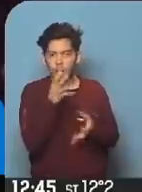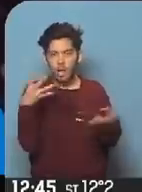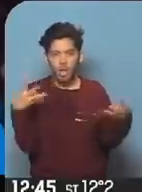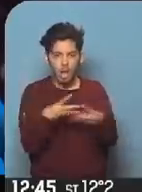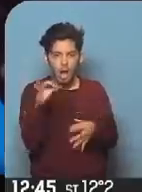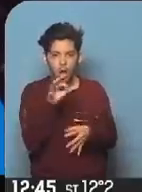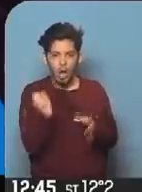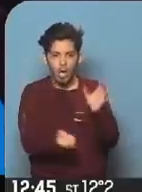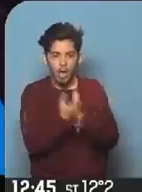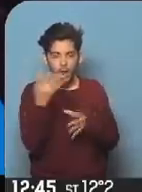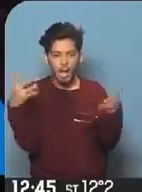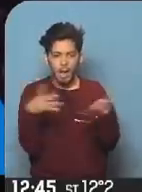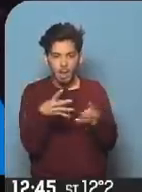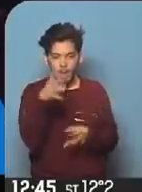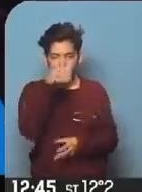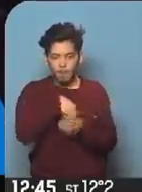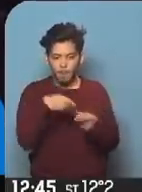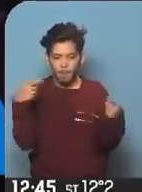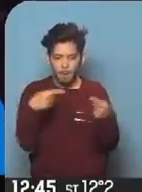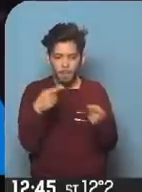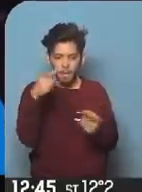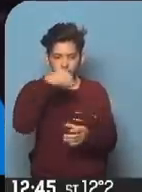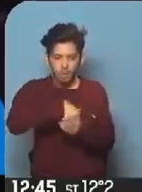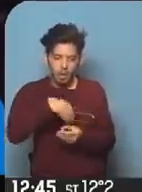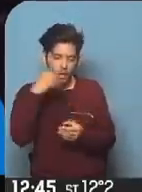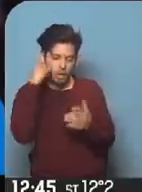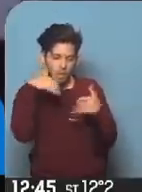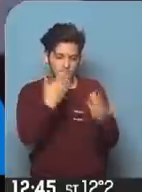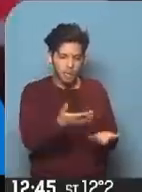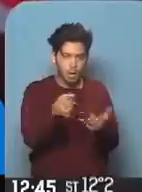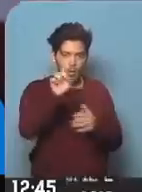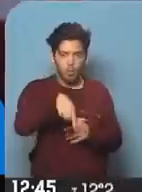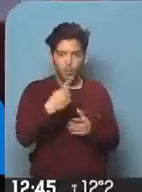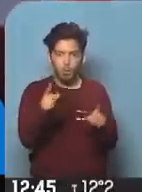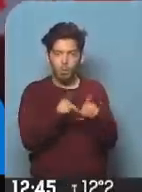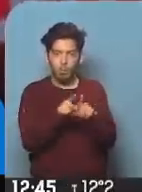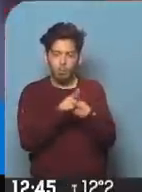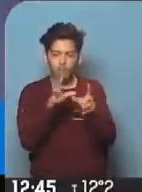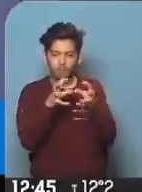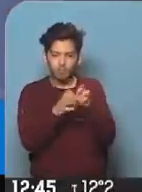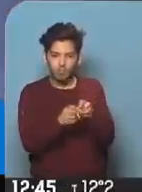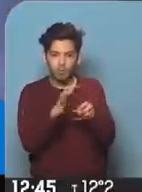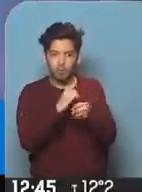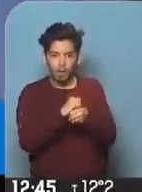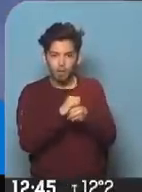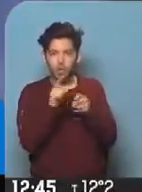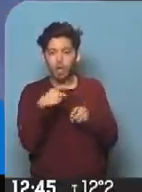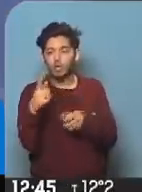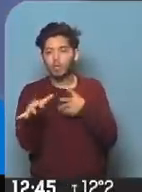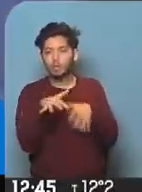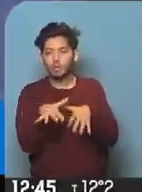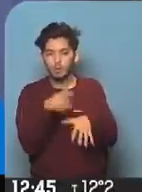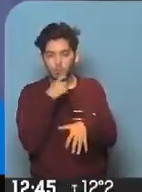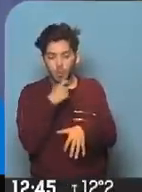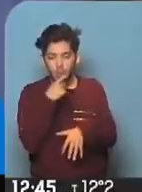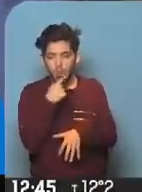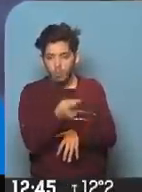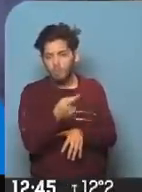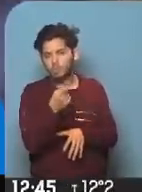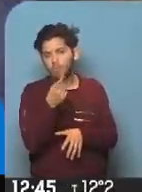o inventar guerras, enemigos internos y externos. Esto puede llegar a ocurrir, además del deterioro del Mercosur. Pero la otra cuestión que decís, Alejandro,